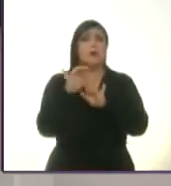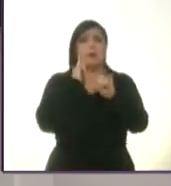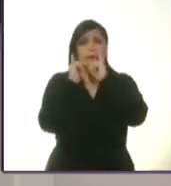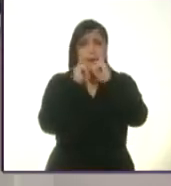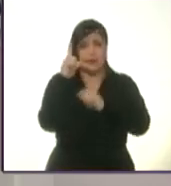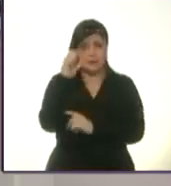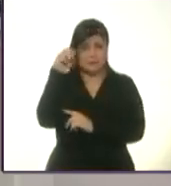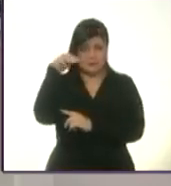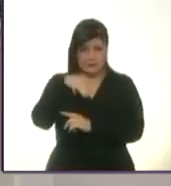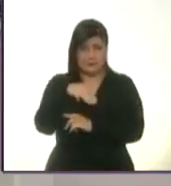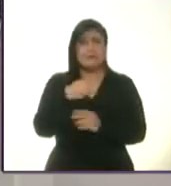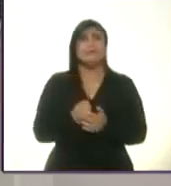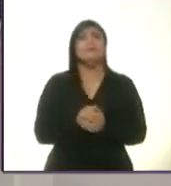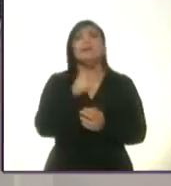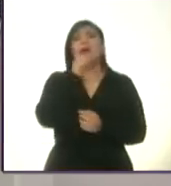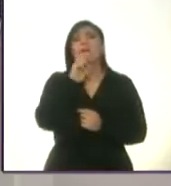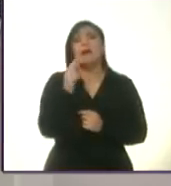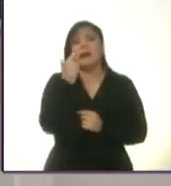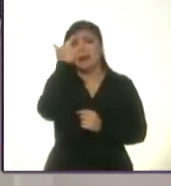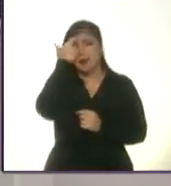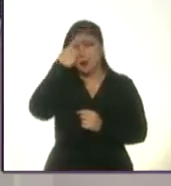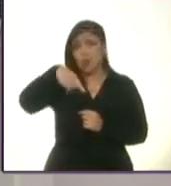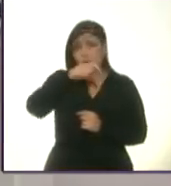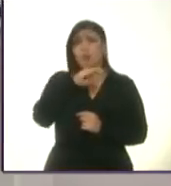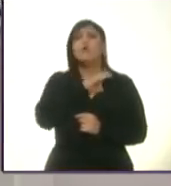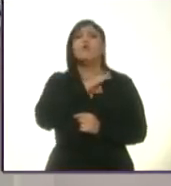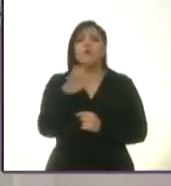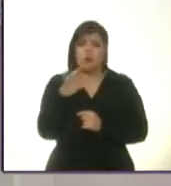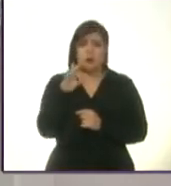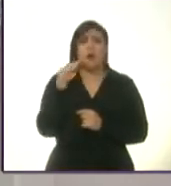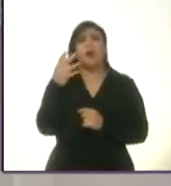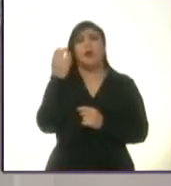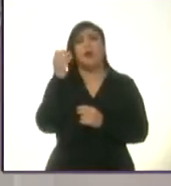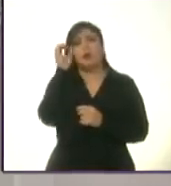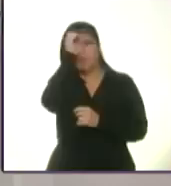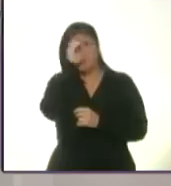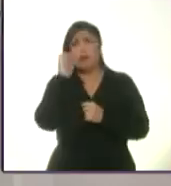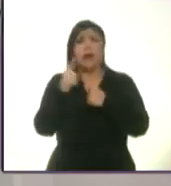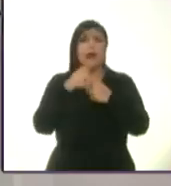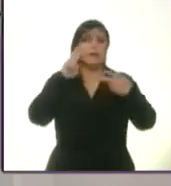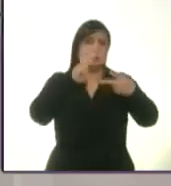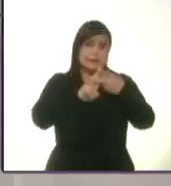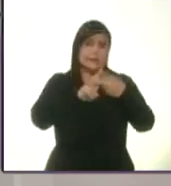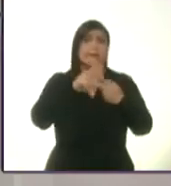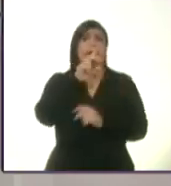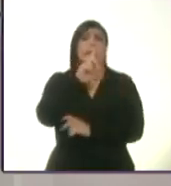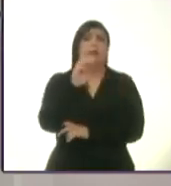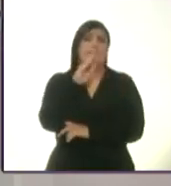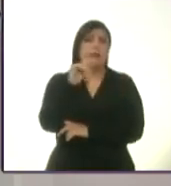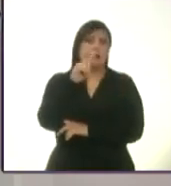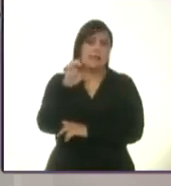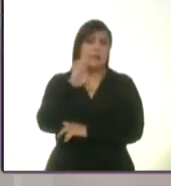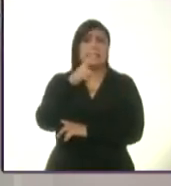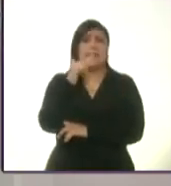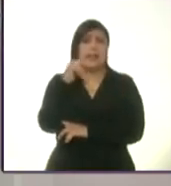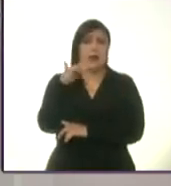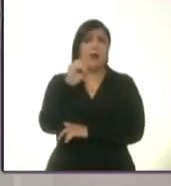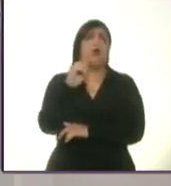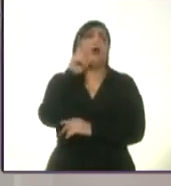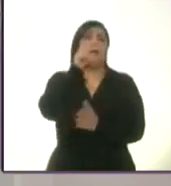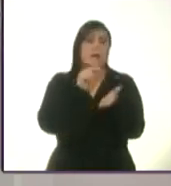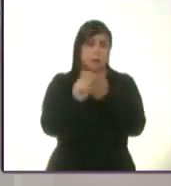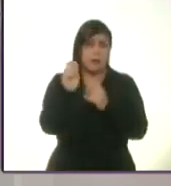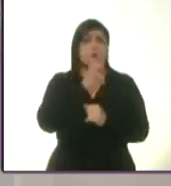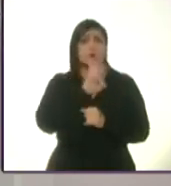lengua de señas mexicana les recordamos que ustedes también pueden opinar con el hashtag debate chilango en twitter en